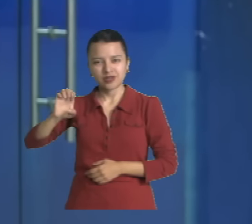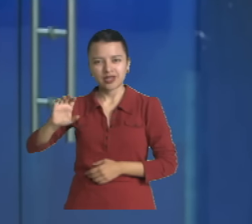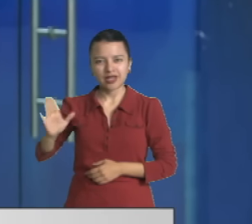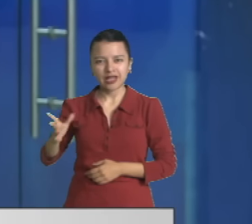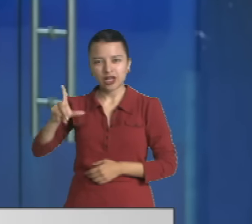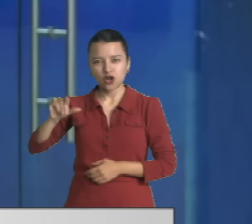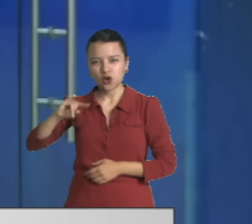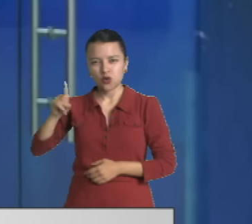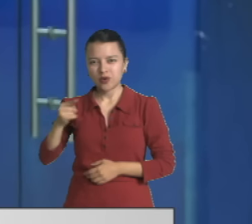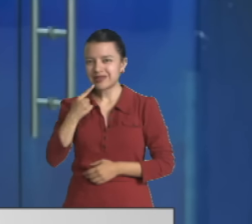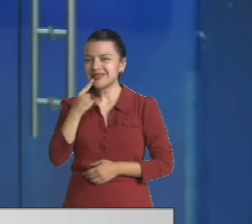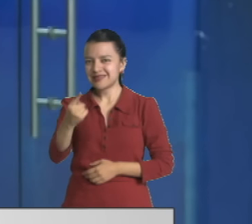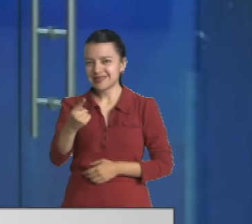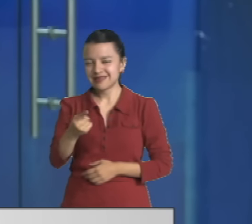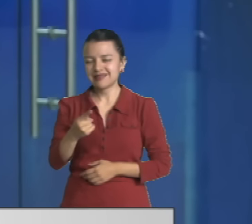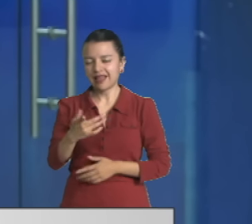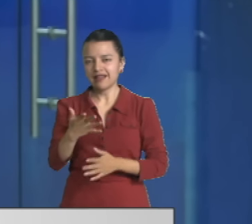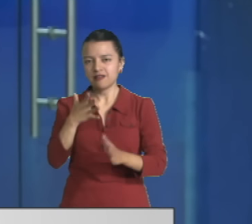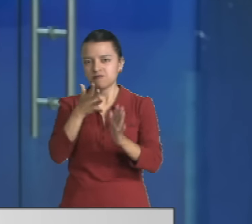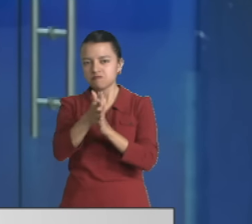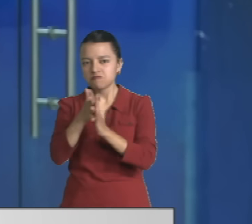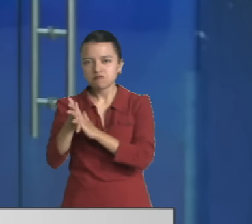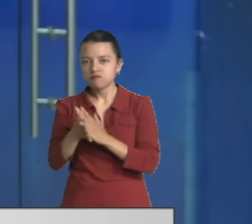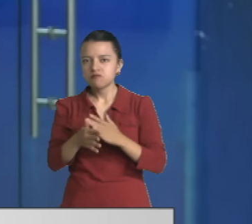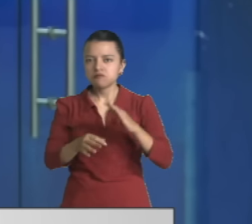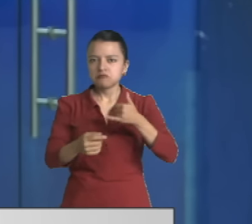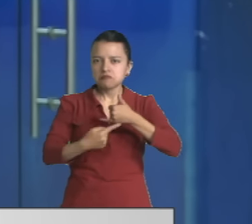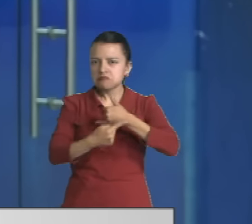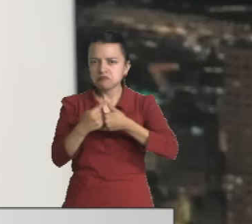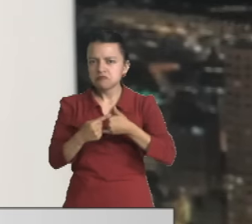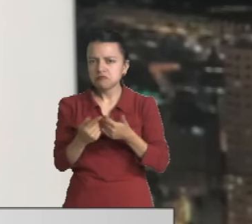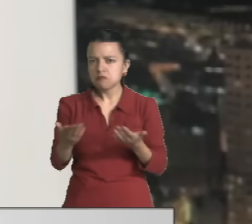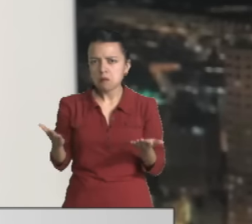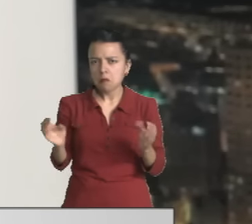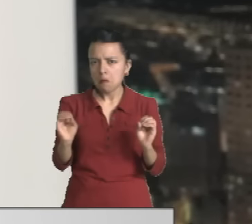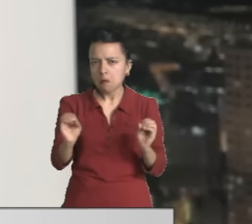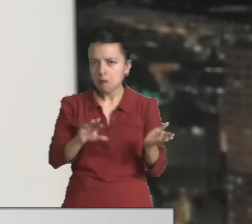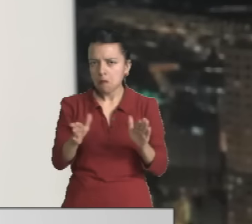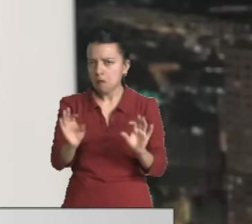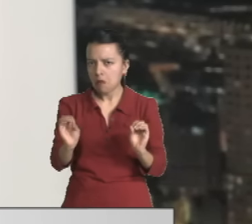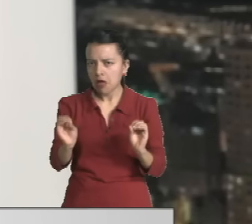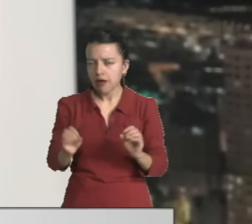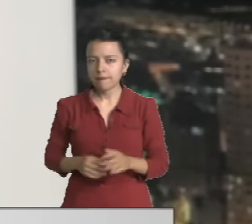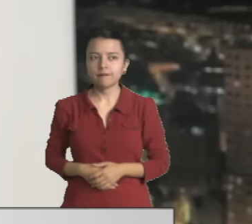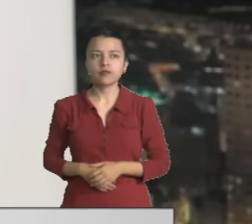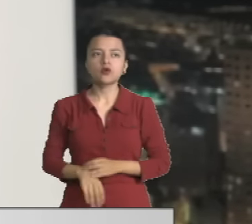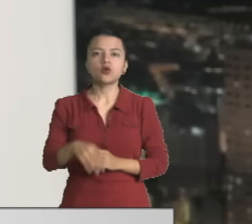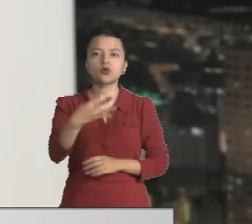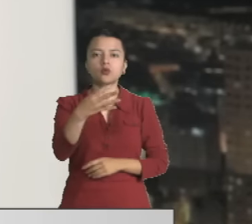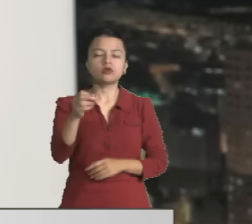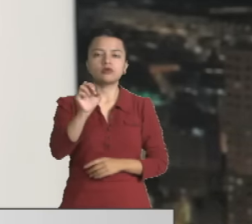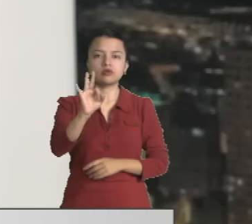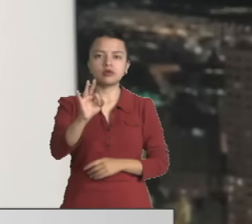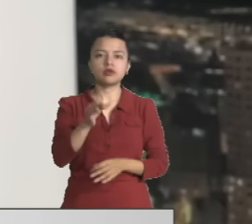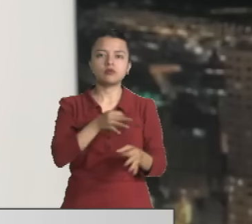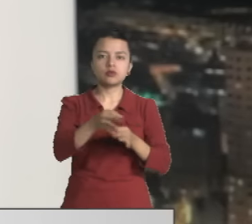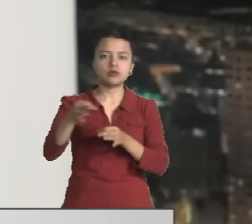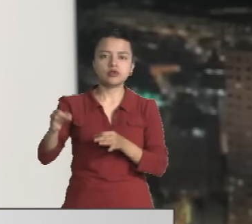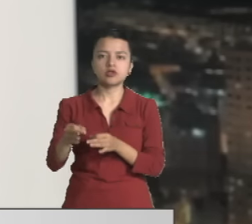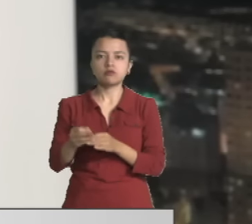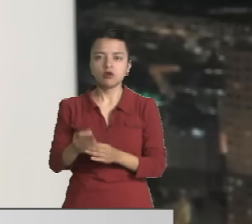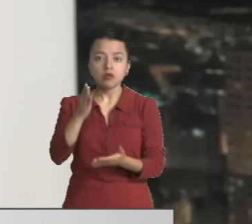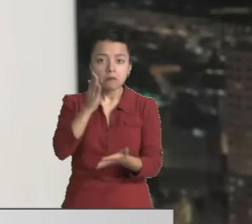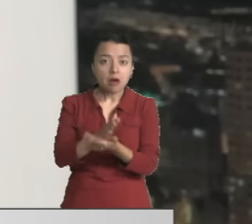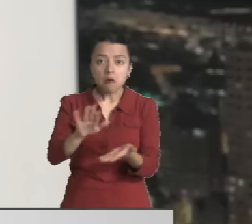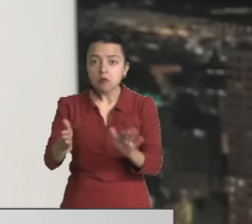cuáles municipios en Colombia no han tenido homicidios en 2024. Tenemos 403 municipios en Colombia en donde no se han presentado